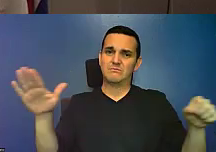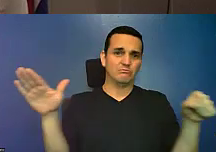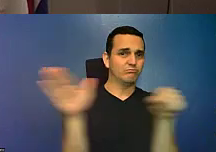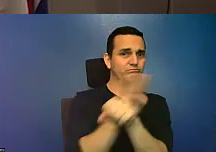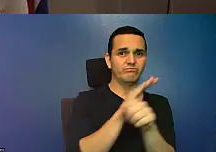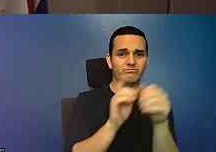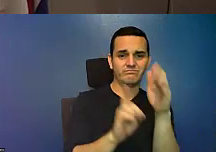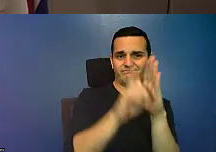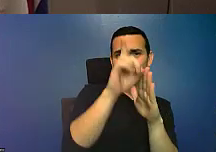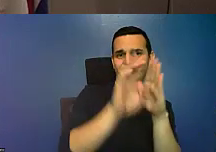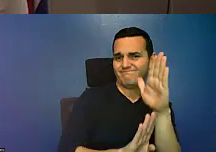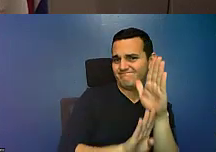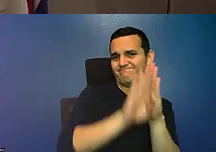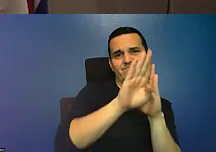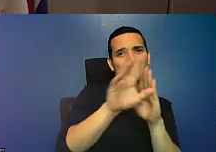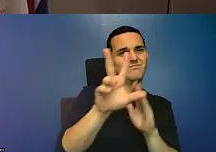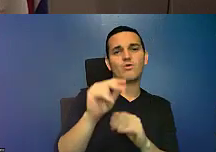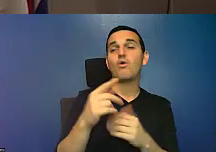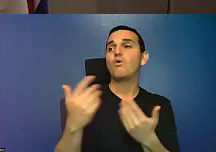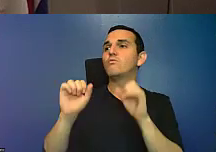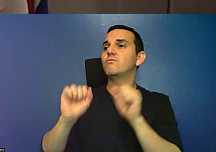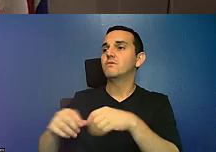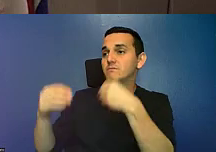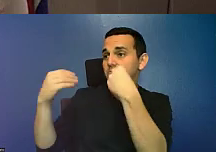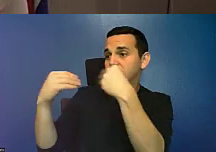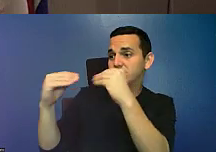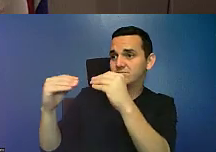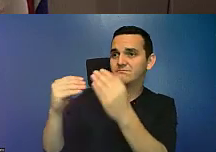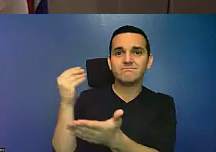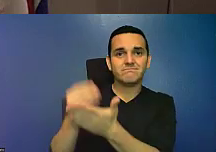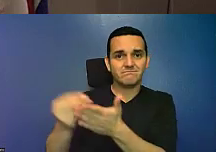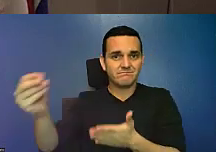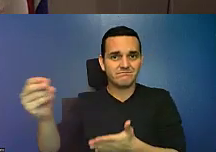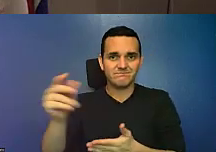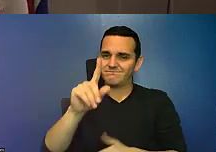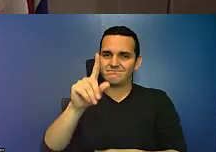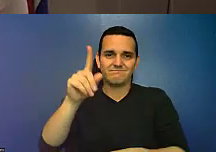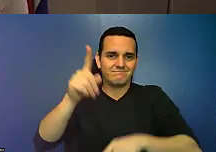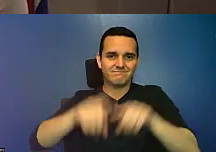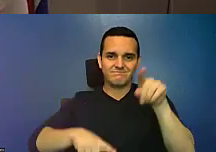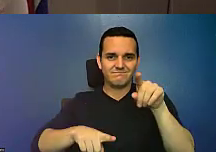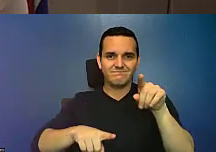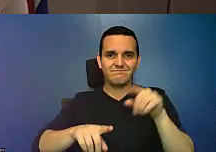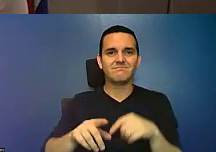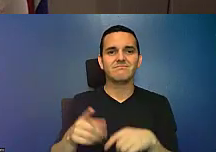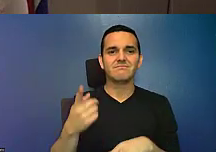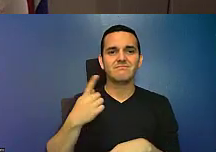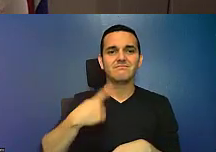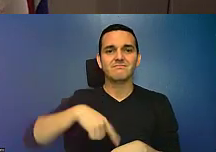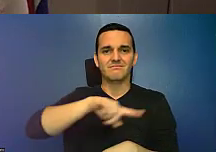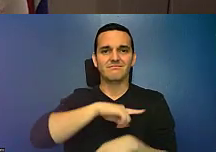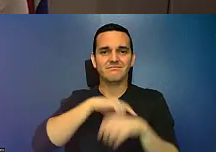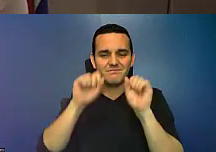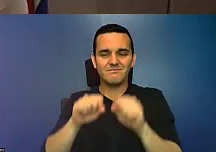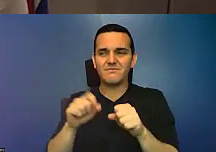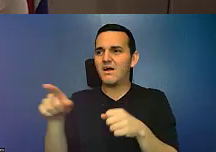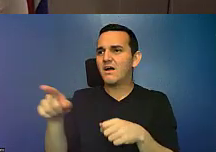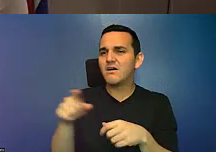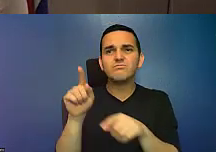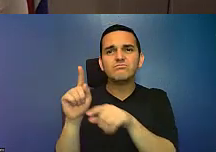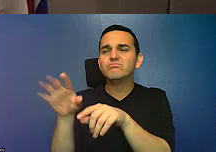nivel comercial. Podemos obtener lo que son transductores y con estos transductores sí hacer las pruebas